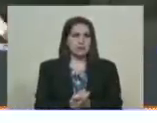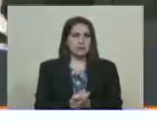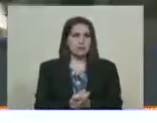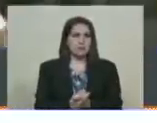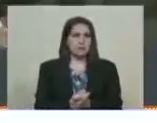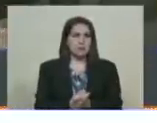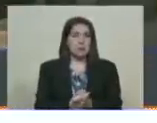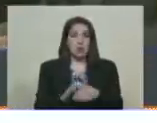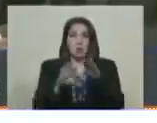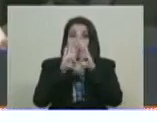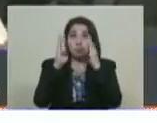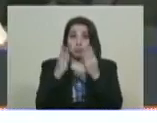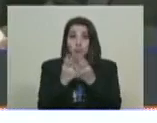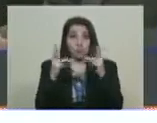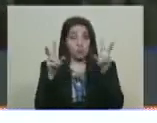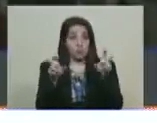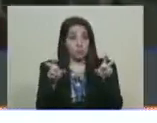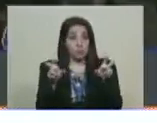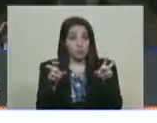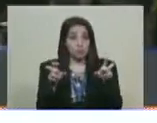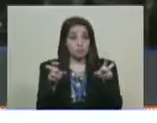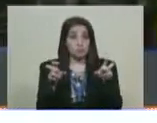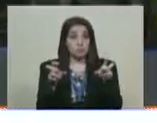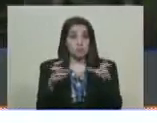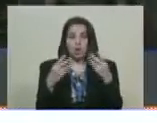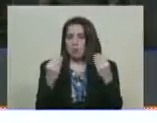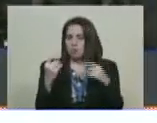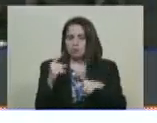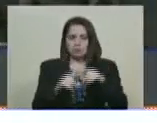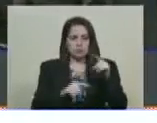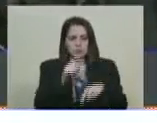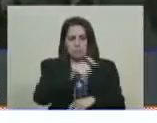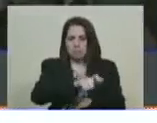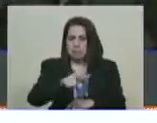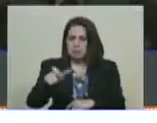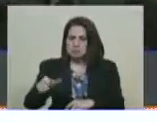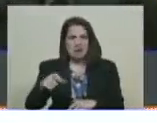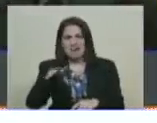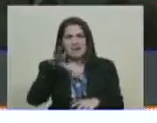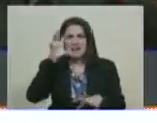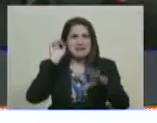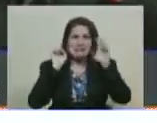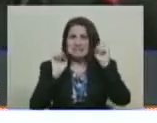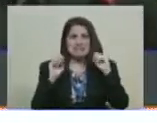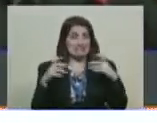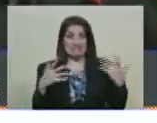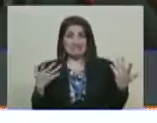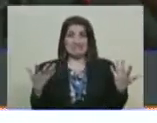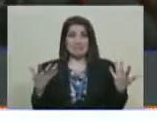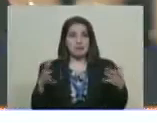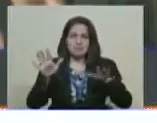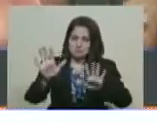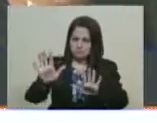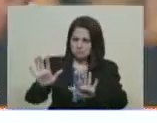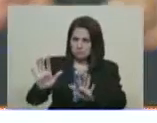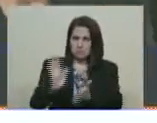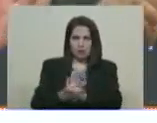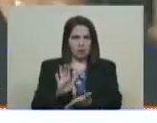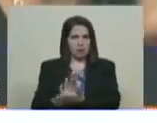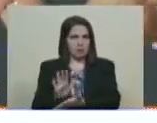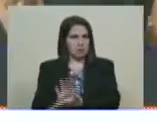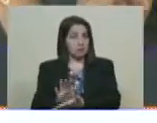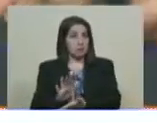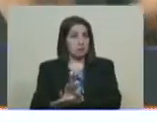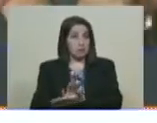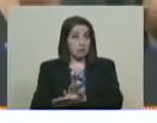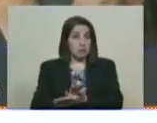Es un mundo nuevo. Hay muchos compatriotas que todavía no entienden de qué se trata. Tranquilo, tranquilo